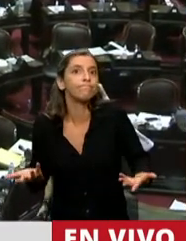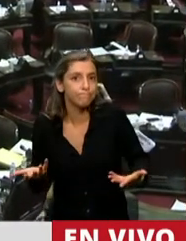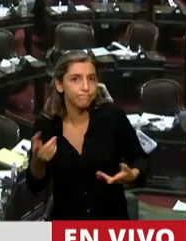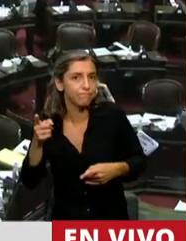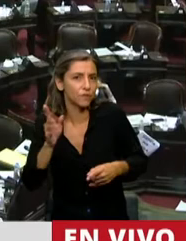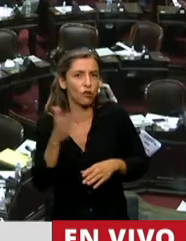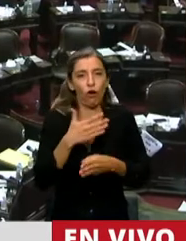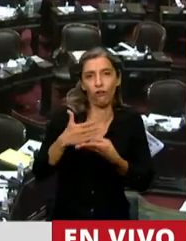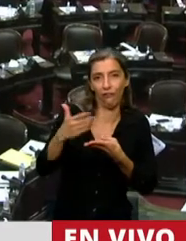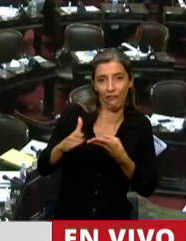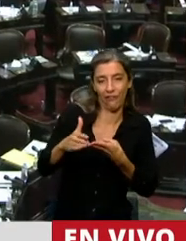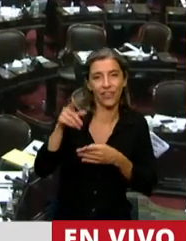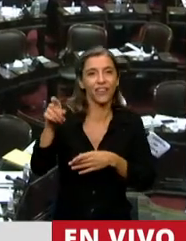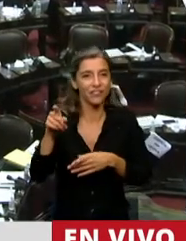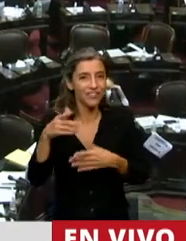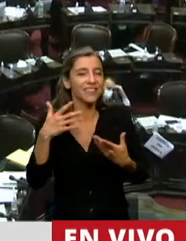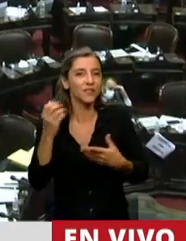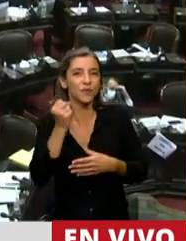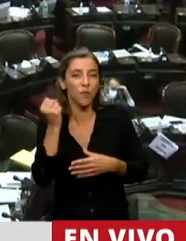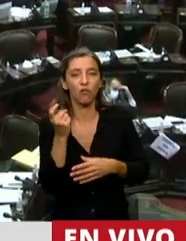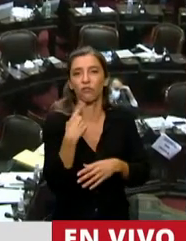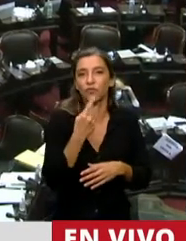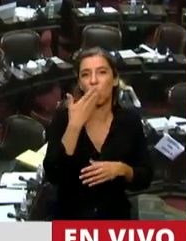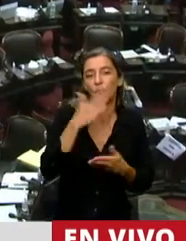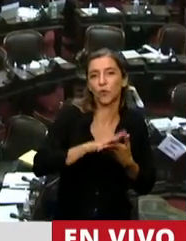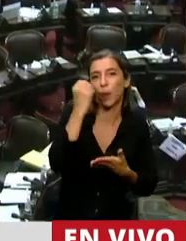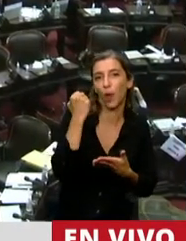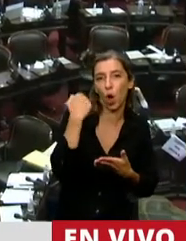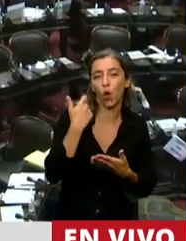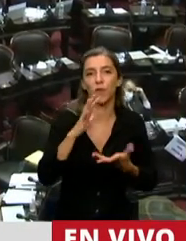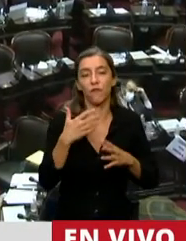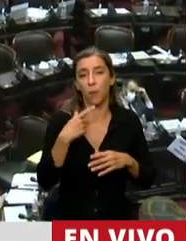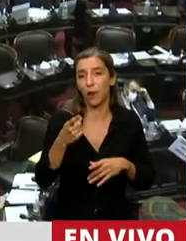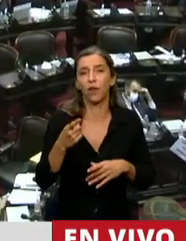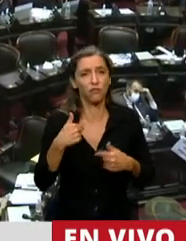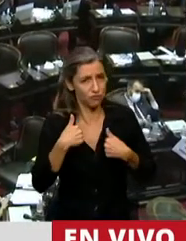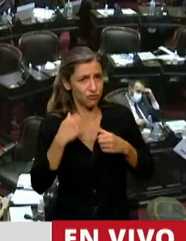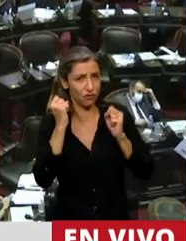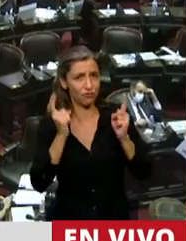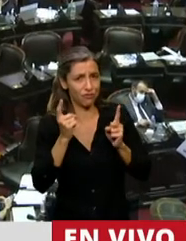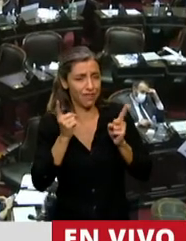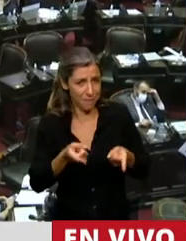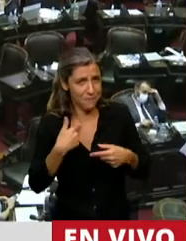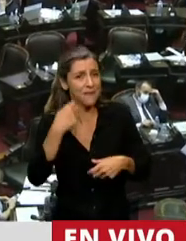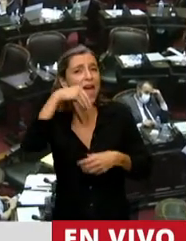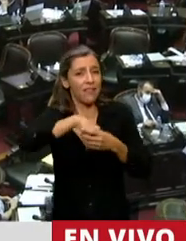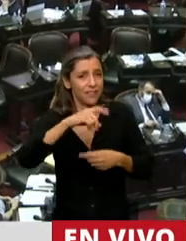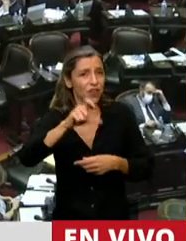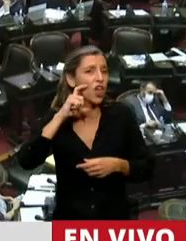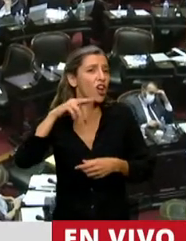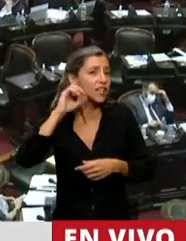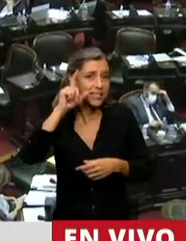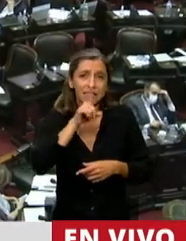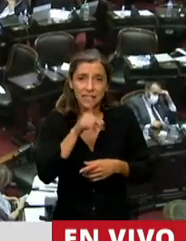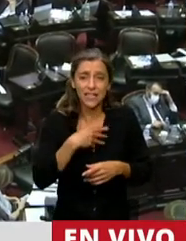del cuidado, es cómo y dónde trabajamos. Fui investigadora del CONICET, ingresé a la carrera, a los 3-4 años renuncié.